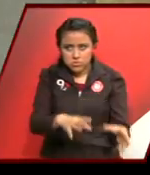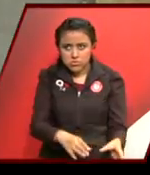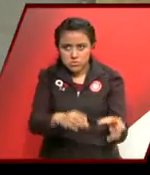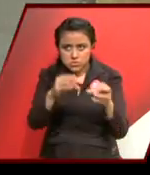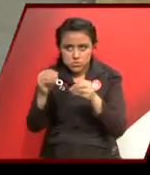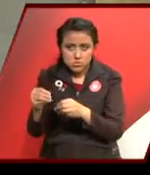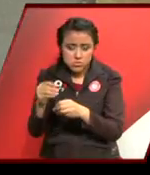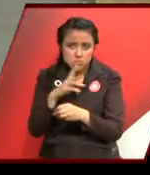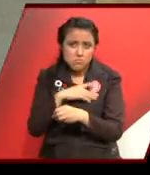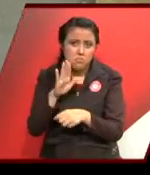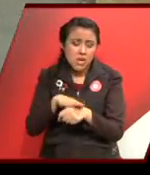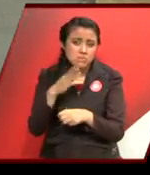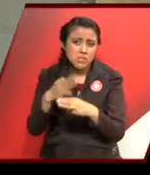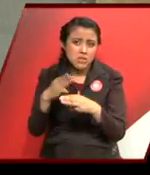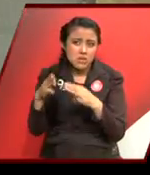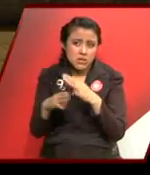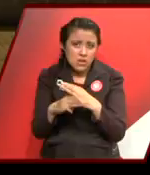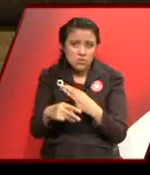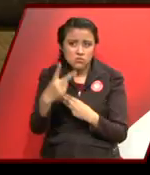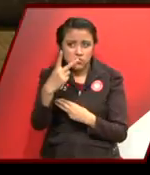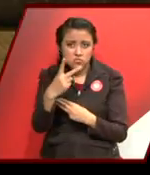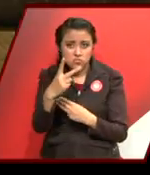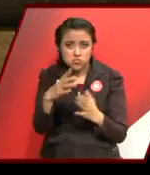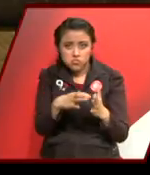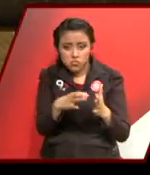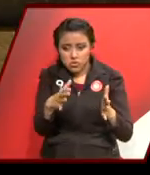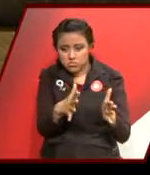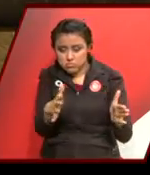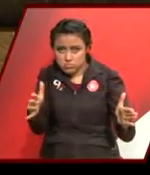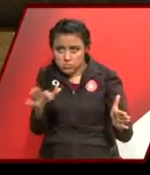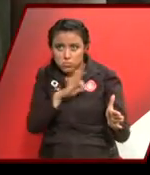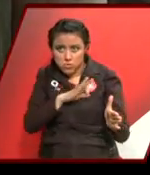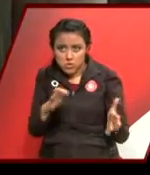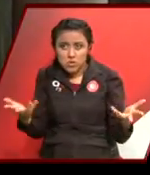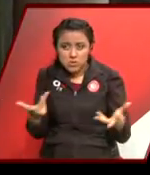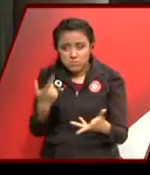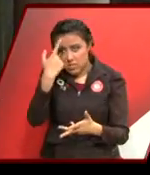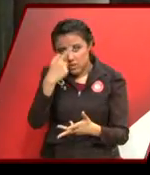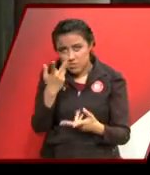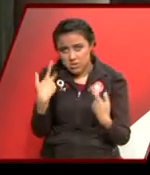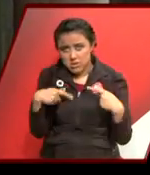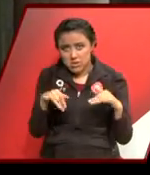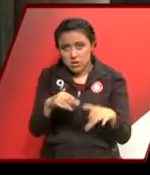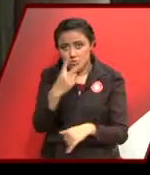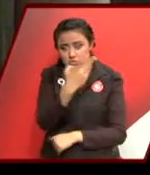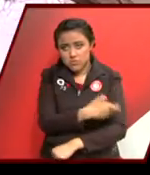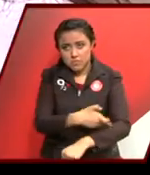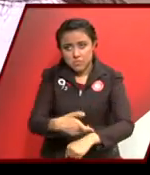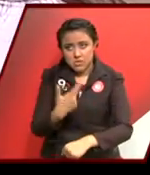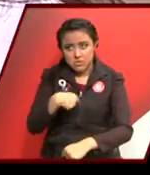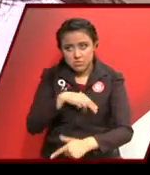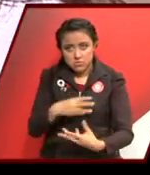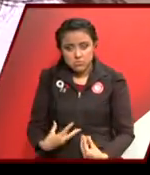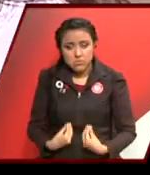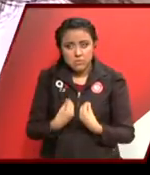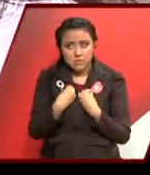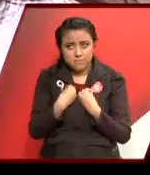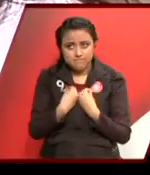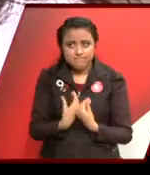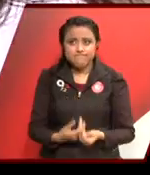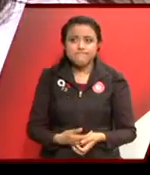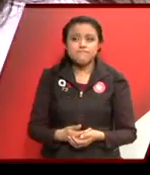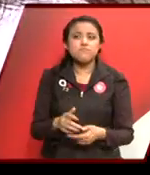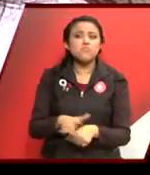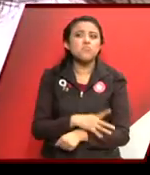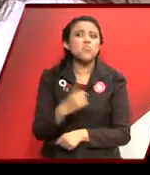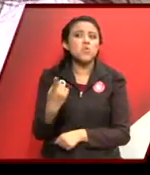aunque fuera, más material para hacer, aunque sean unos 2 cuartos más grandes, para que quepamos las 2 familias que estamos aquí.